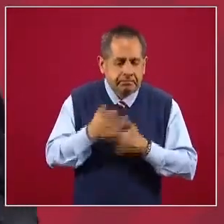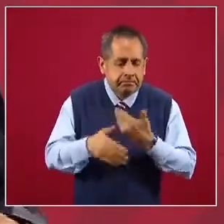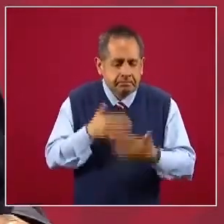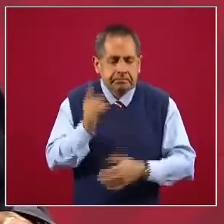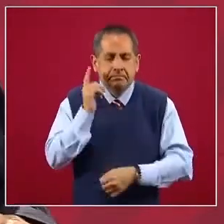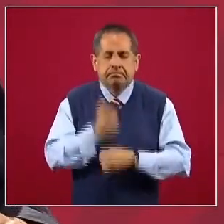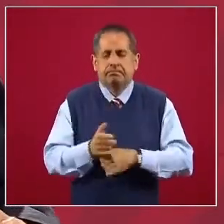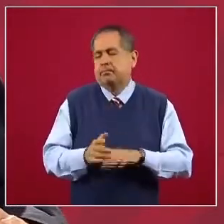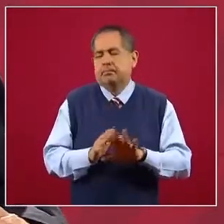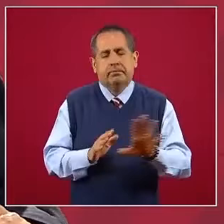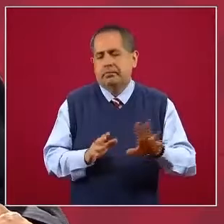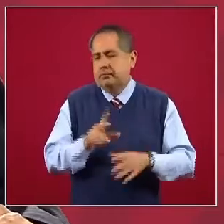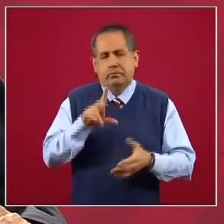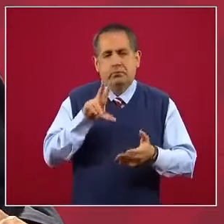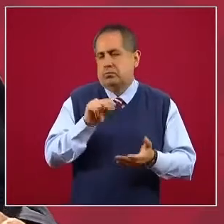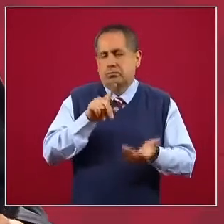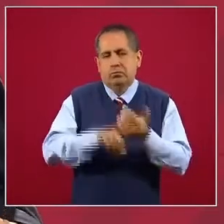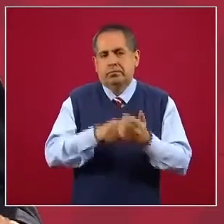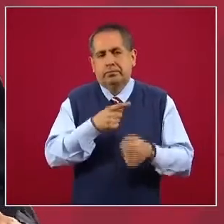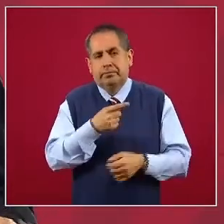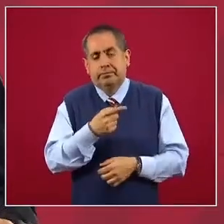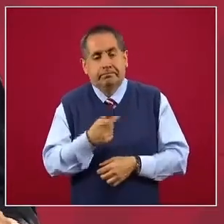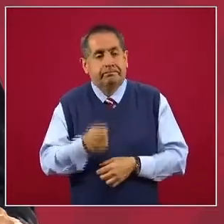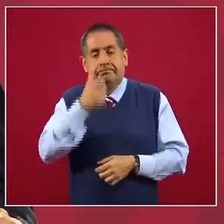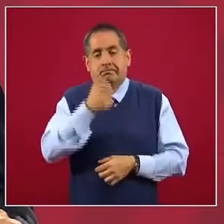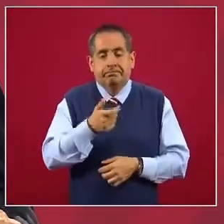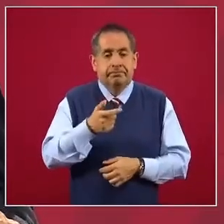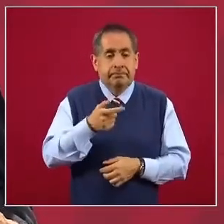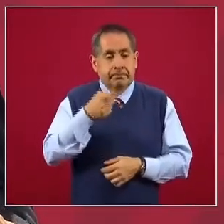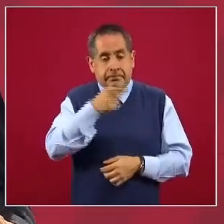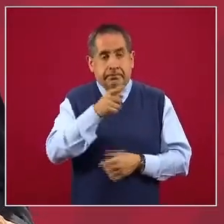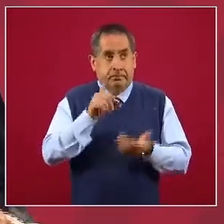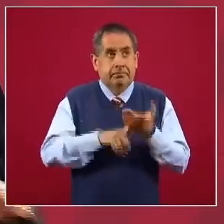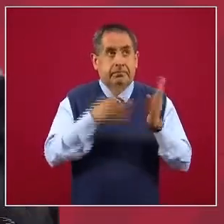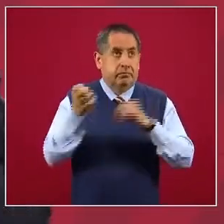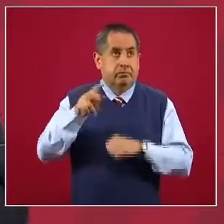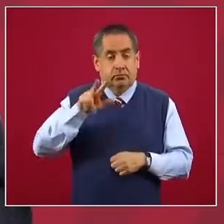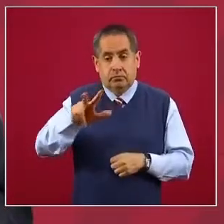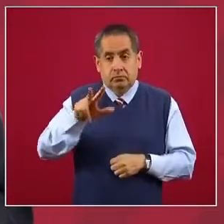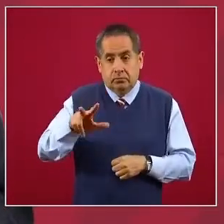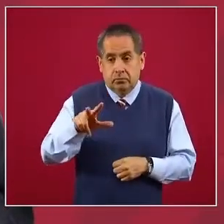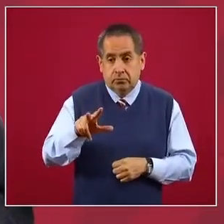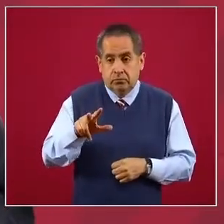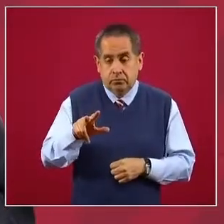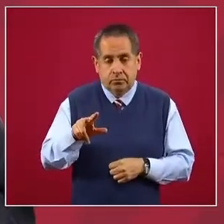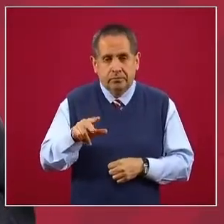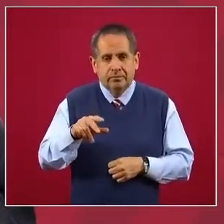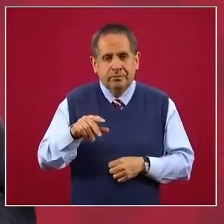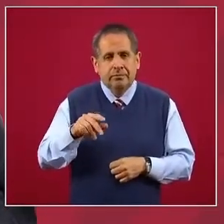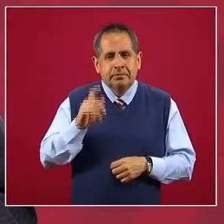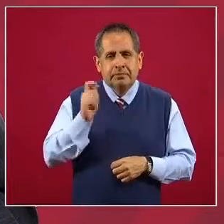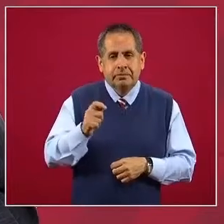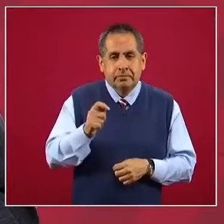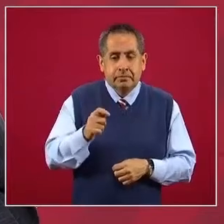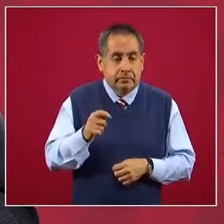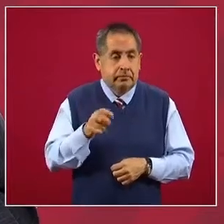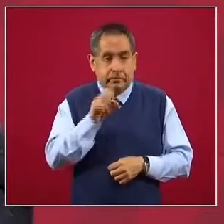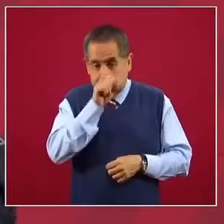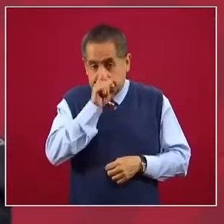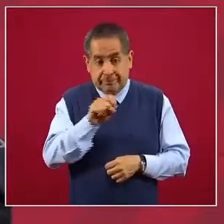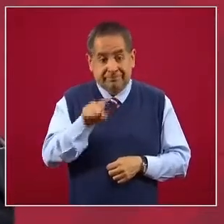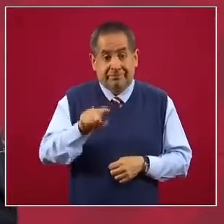posterior ha descartado que esta enfermedad de 1918, la influenza que también